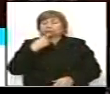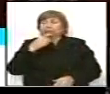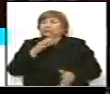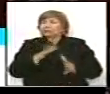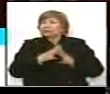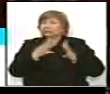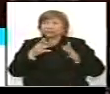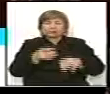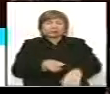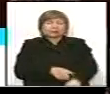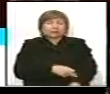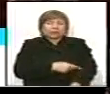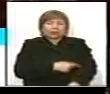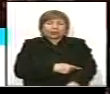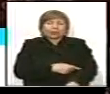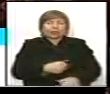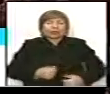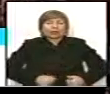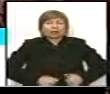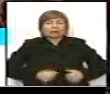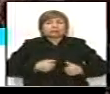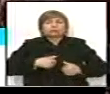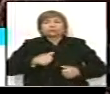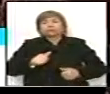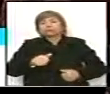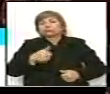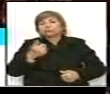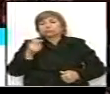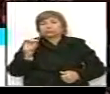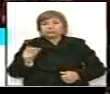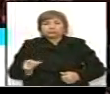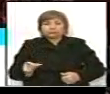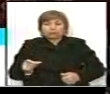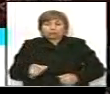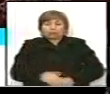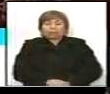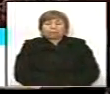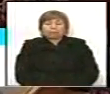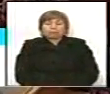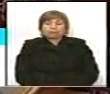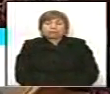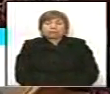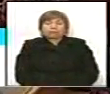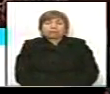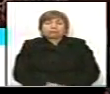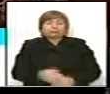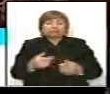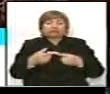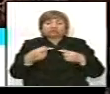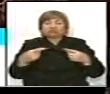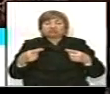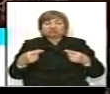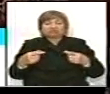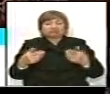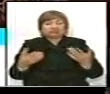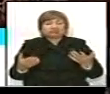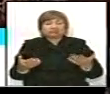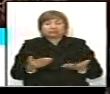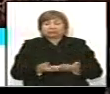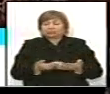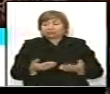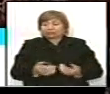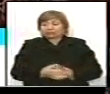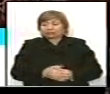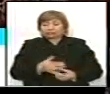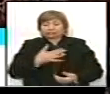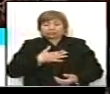tan acostumbradas a vivir para otros que estaban desconectados